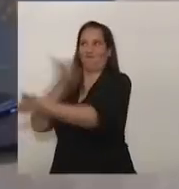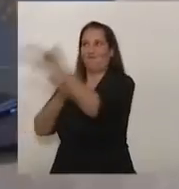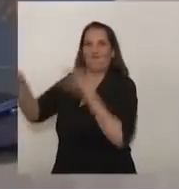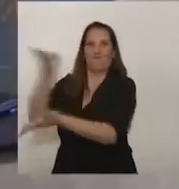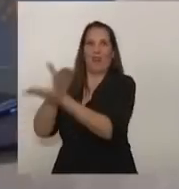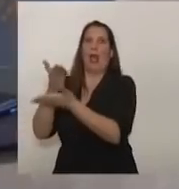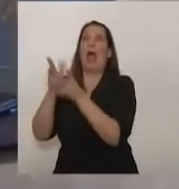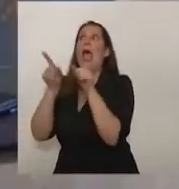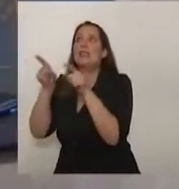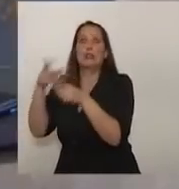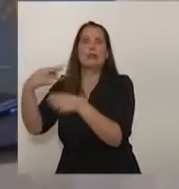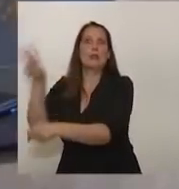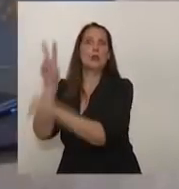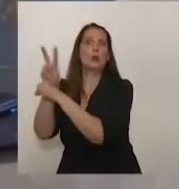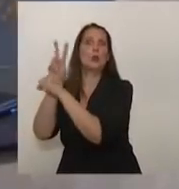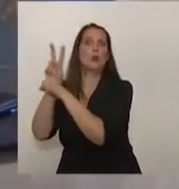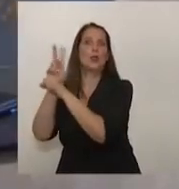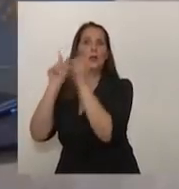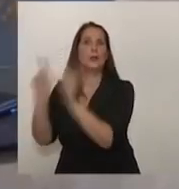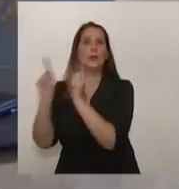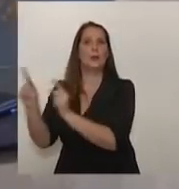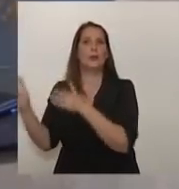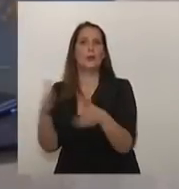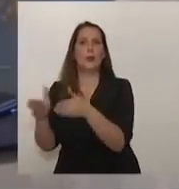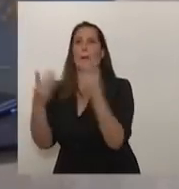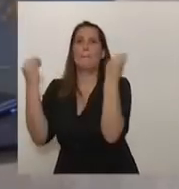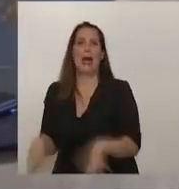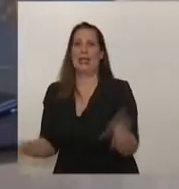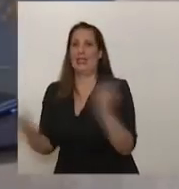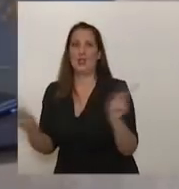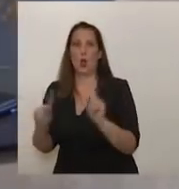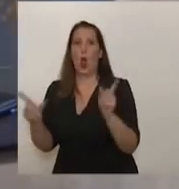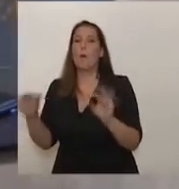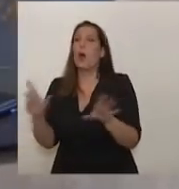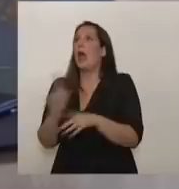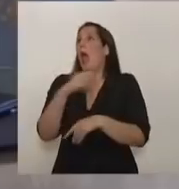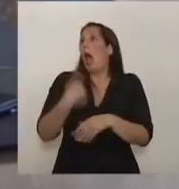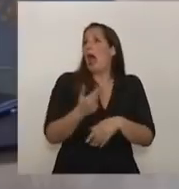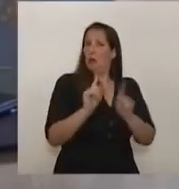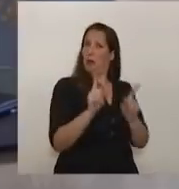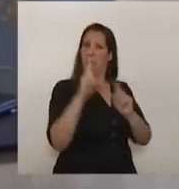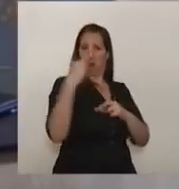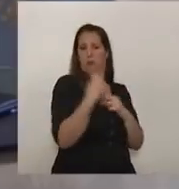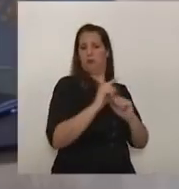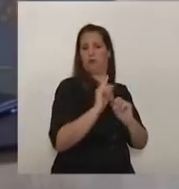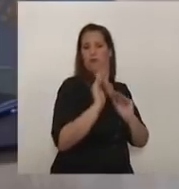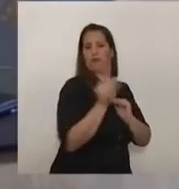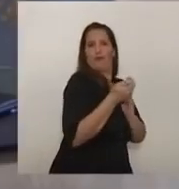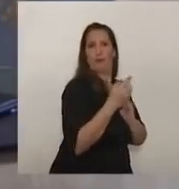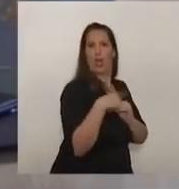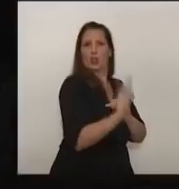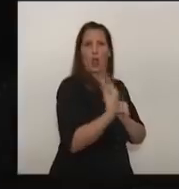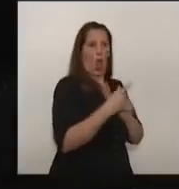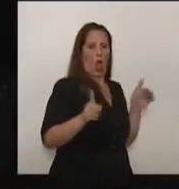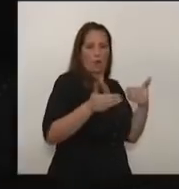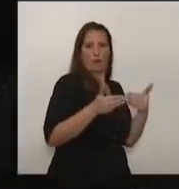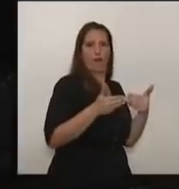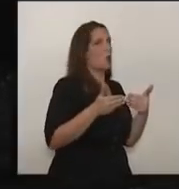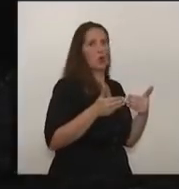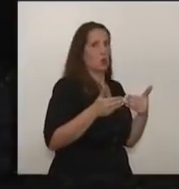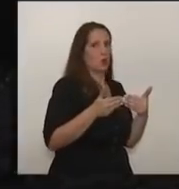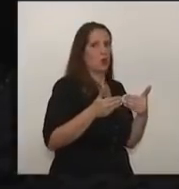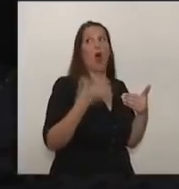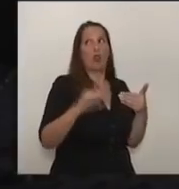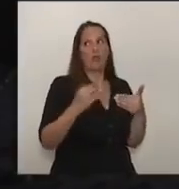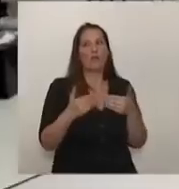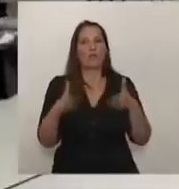No volvamos a refugiarnos dentro de nosotros mismos, creyendo que podemos desarrollarnos sin salir al mundo. Esta apertura